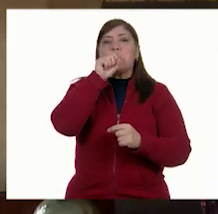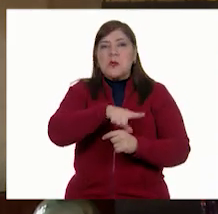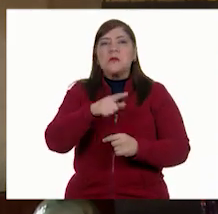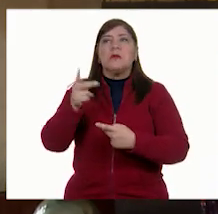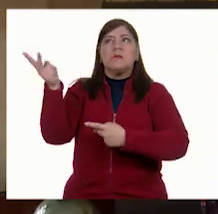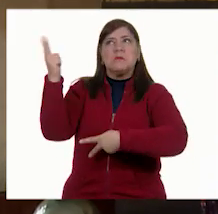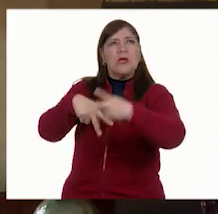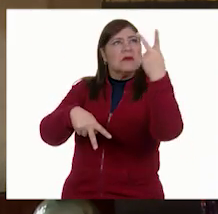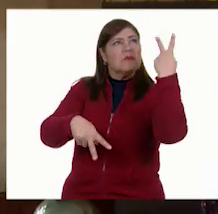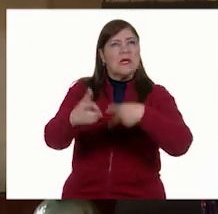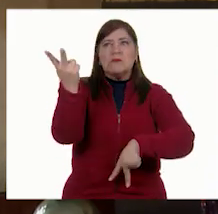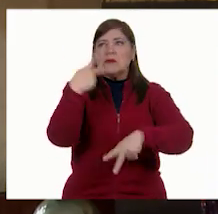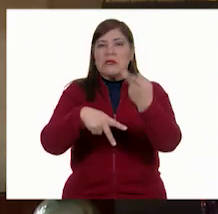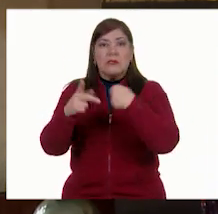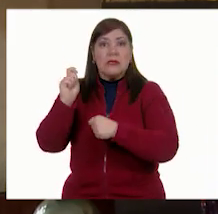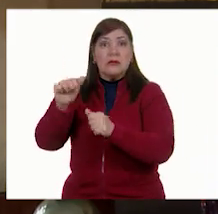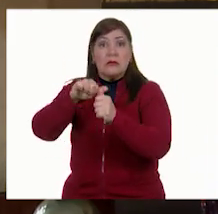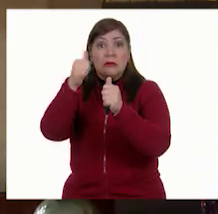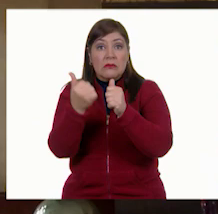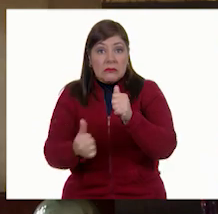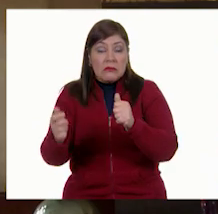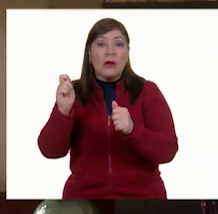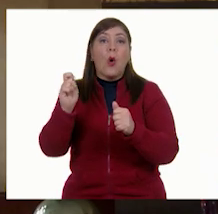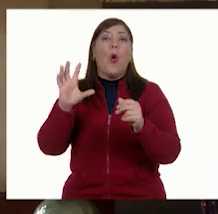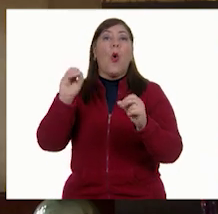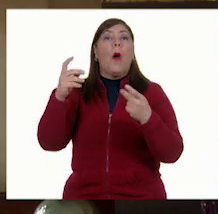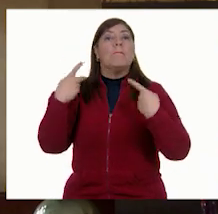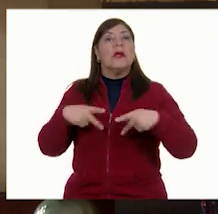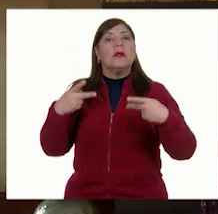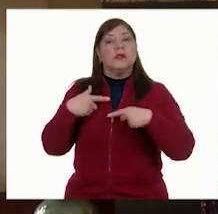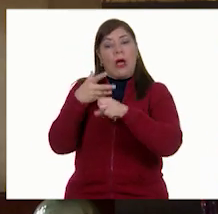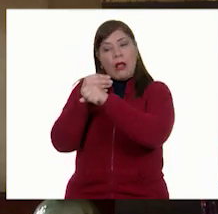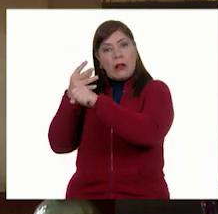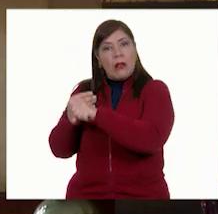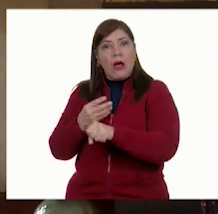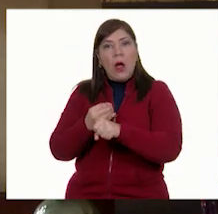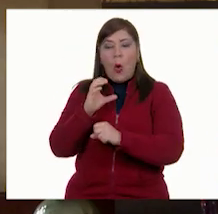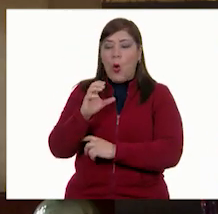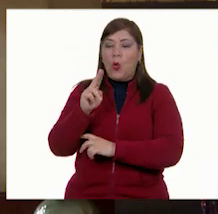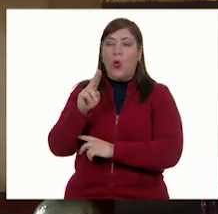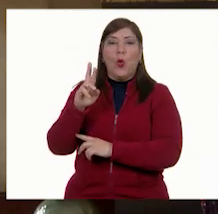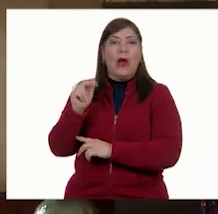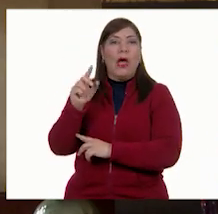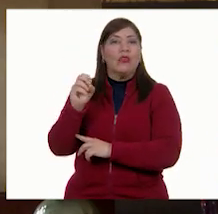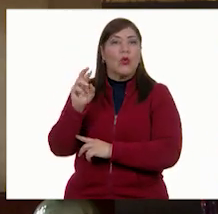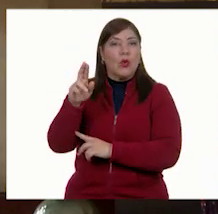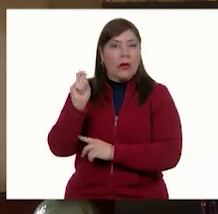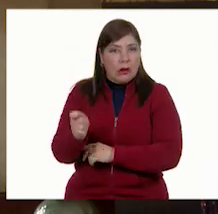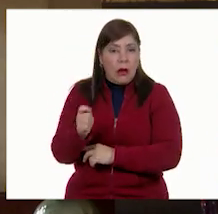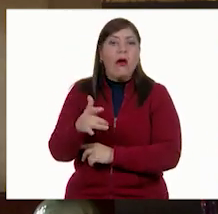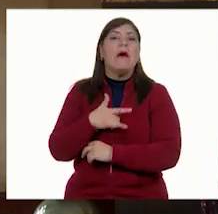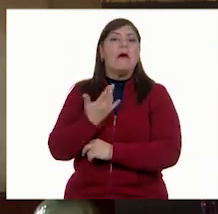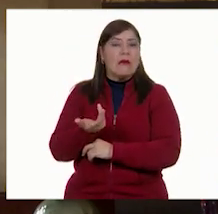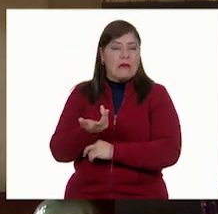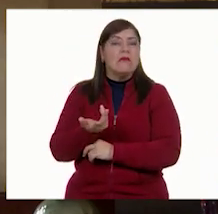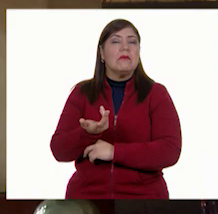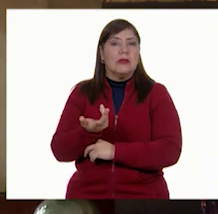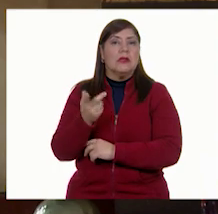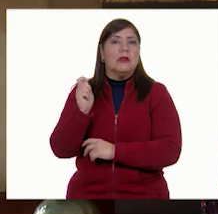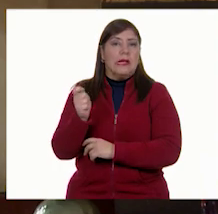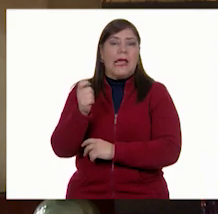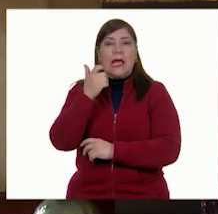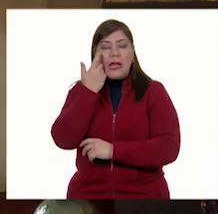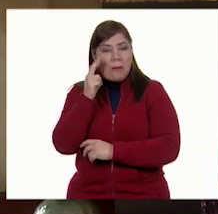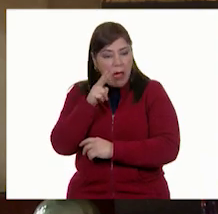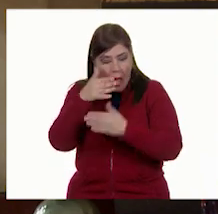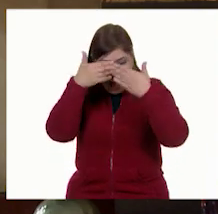artistas, vienen muchísimos curadores, y hay una fila de artistas que quieren exponer en la Casa Luis